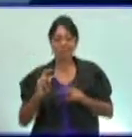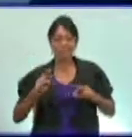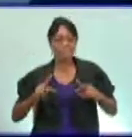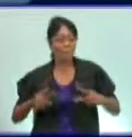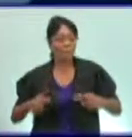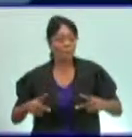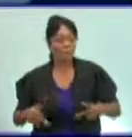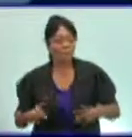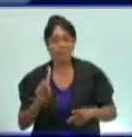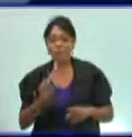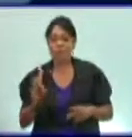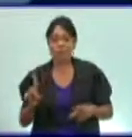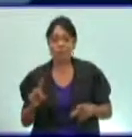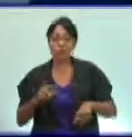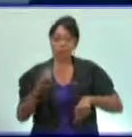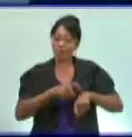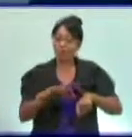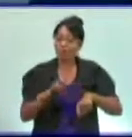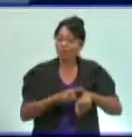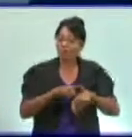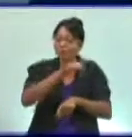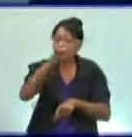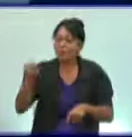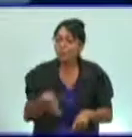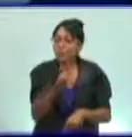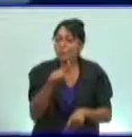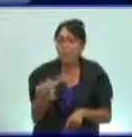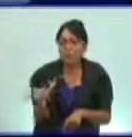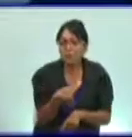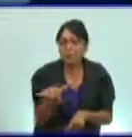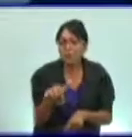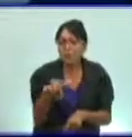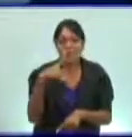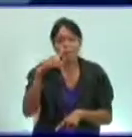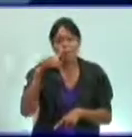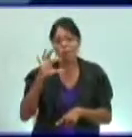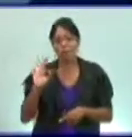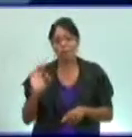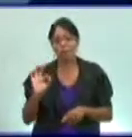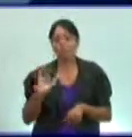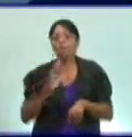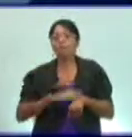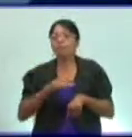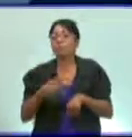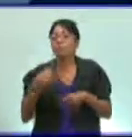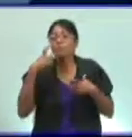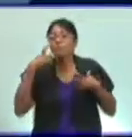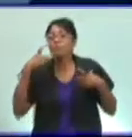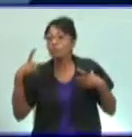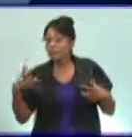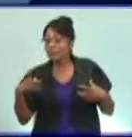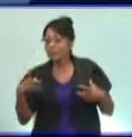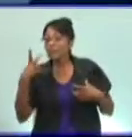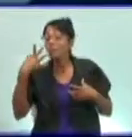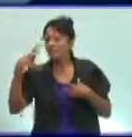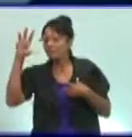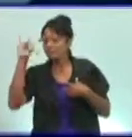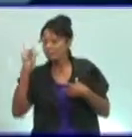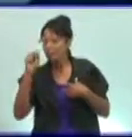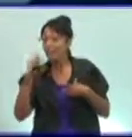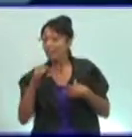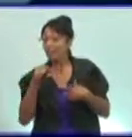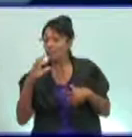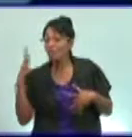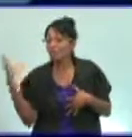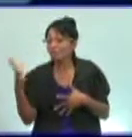tiempo y en el espacio de igual forma. Por eso es importante que cuando analicemos todos estos elementos tengamos en cuenta que el fenómeno no